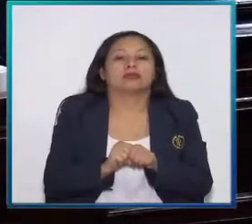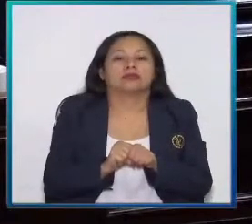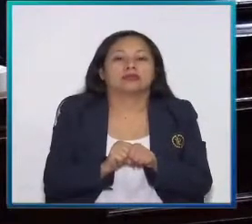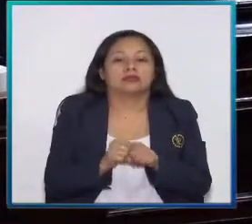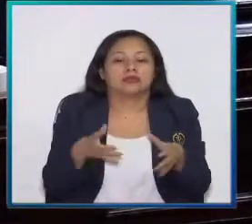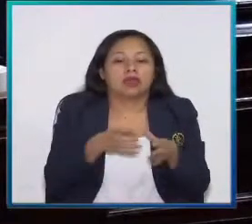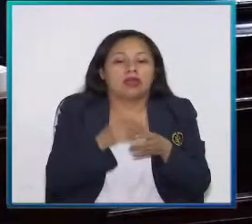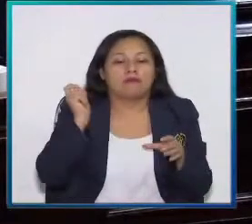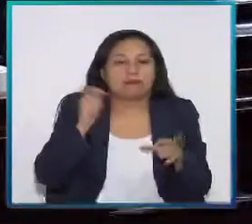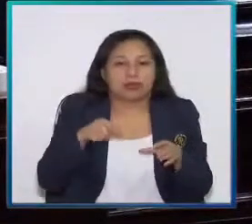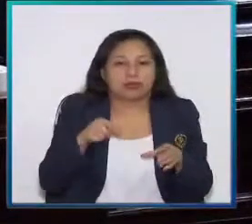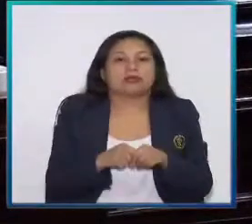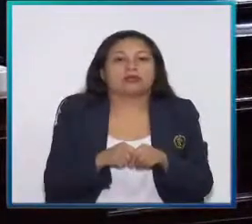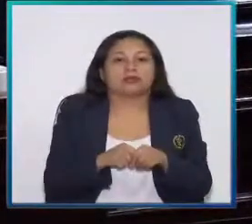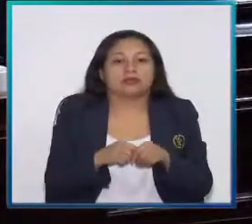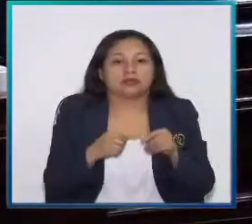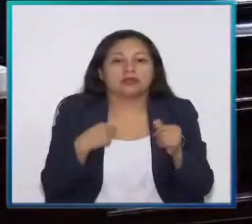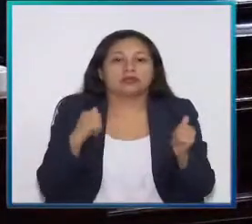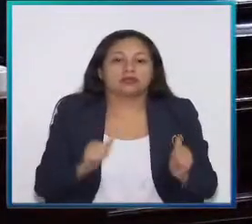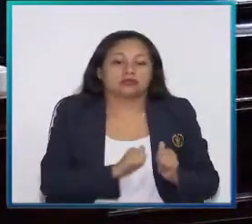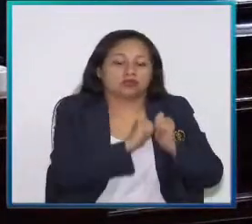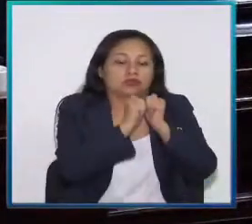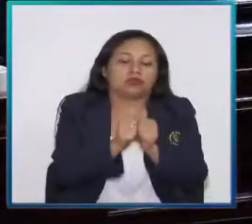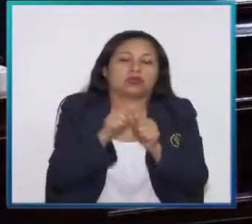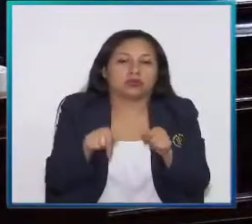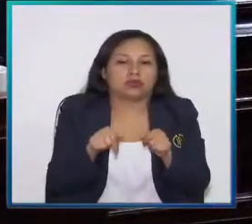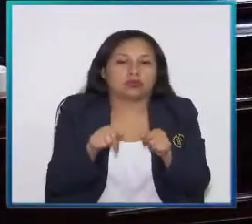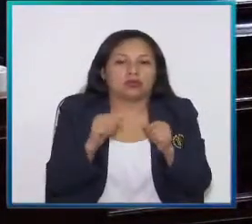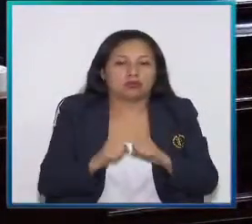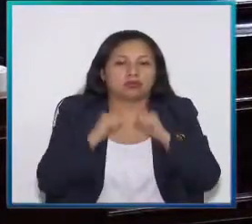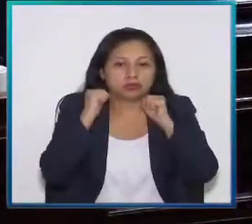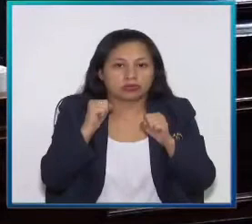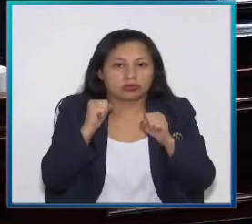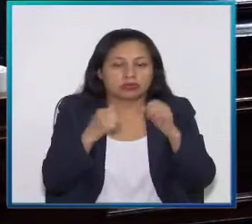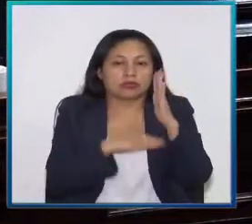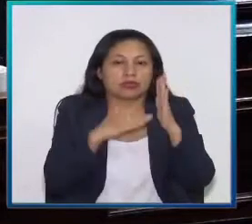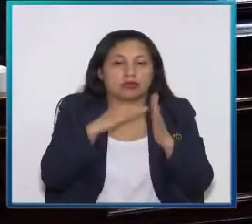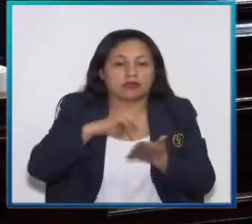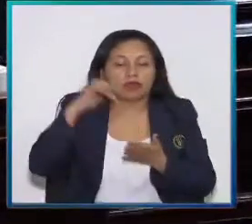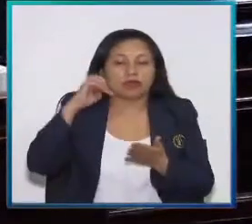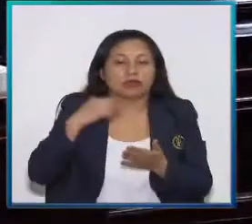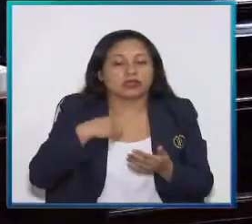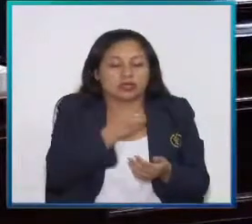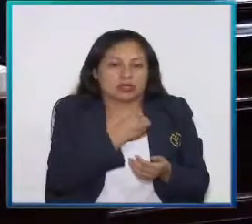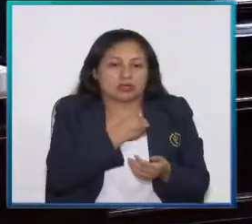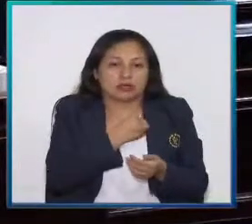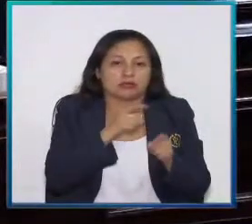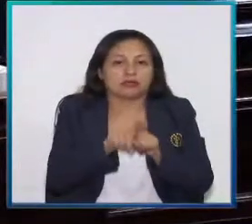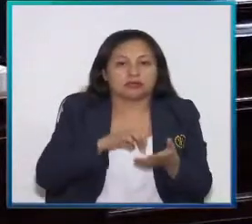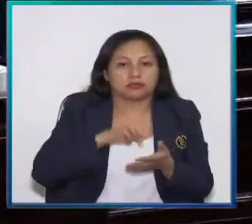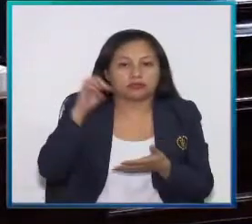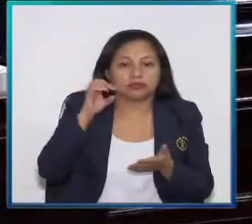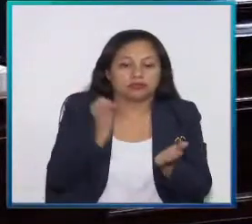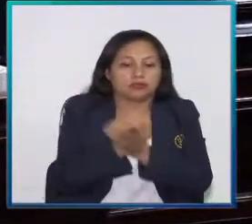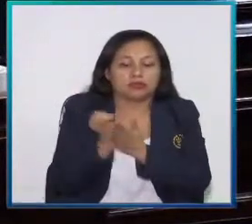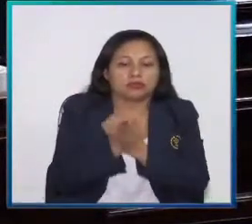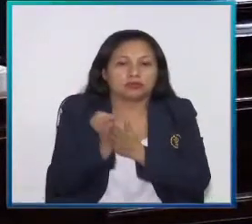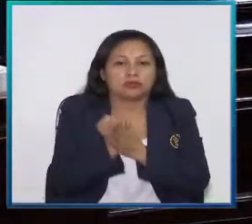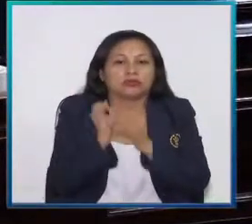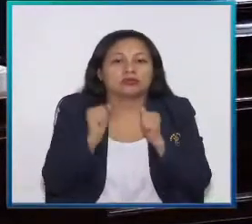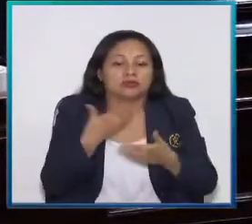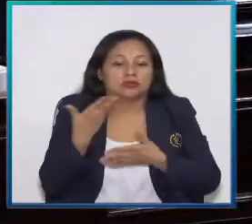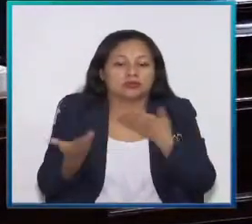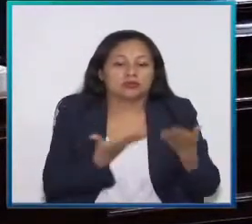La bancada Semilla acompañará este esfuerzo para construir el país que anhelamos, un país con instituciones